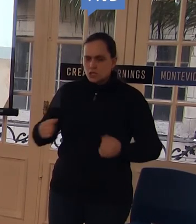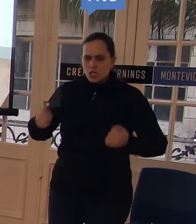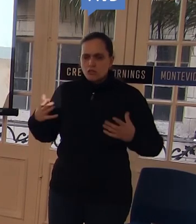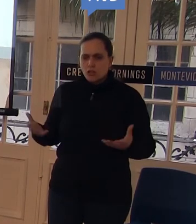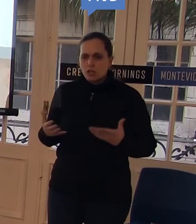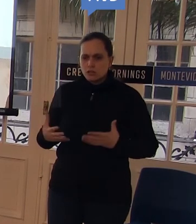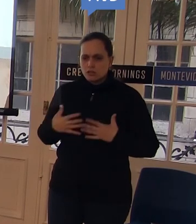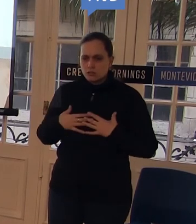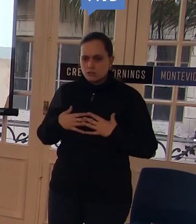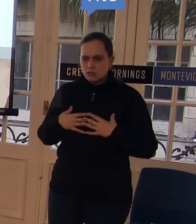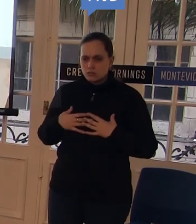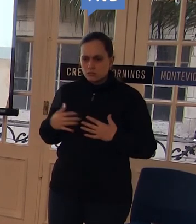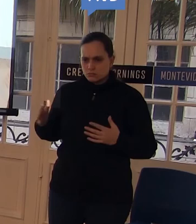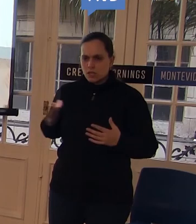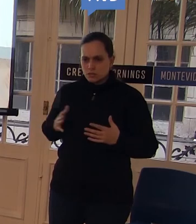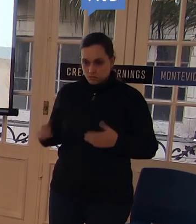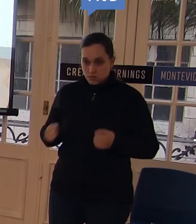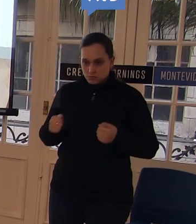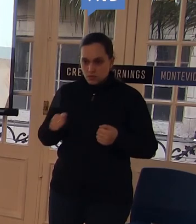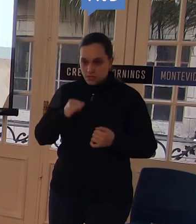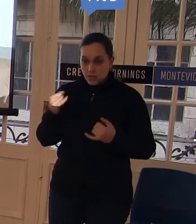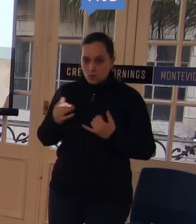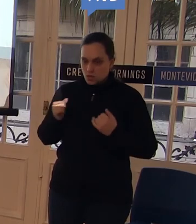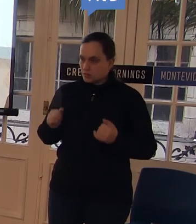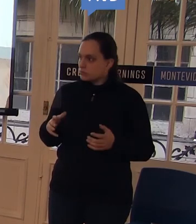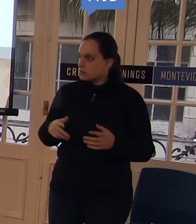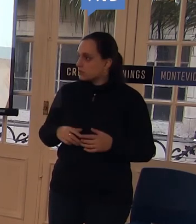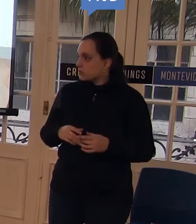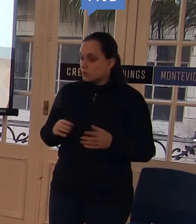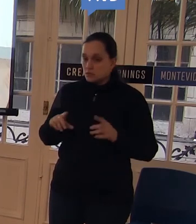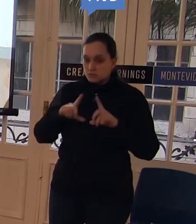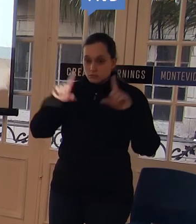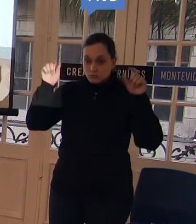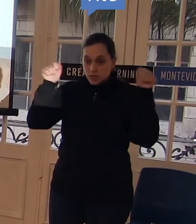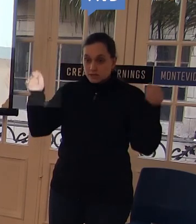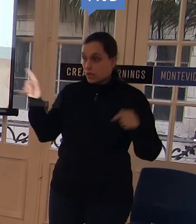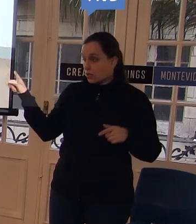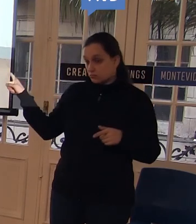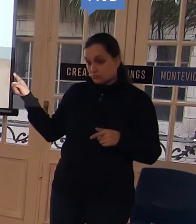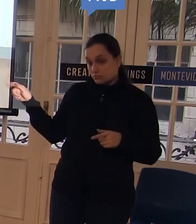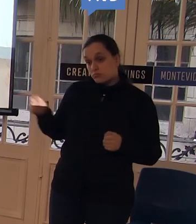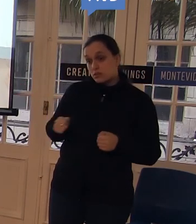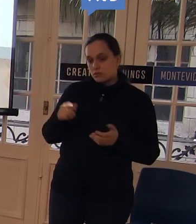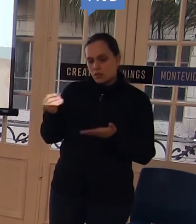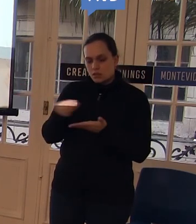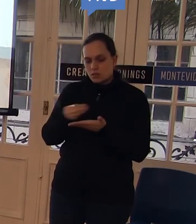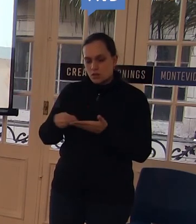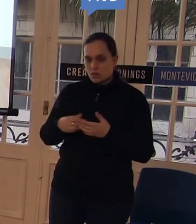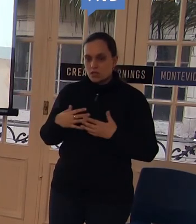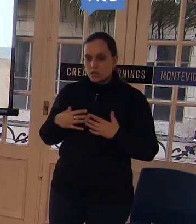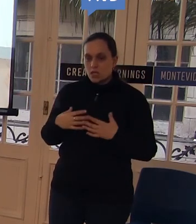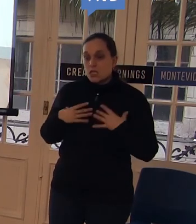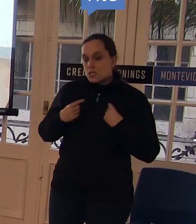entre todas, nos arengamos y hicimos unos hermosos carteles que transmitían lo que nosotras queríamos decir.